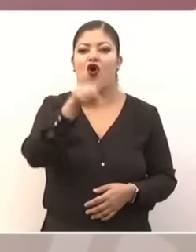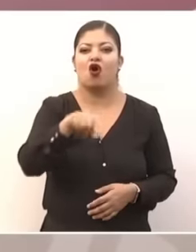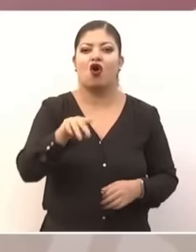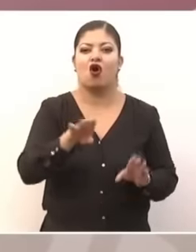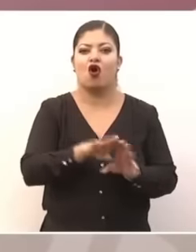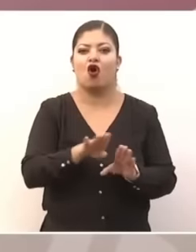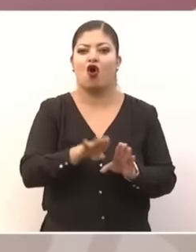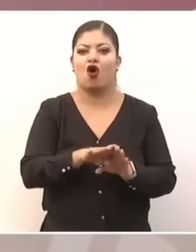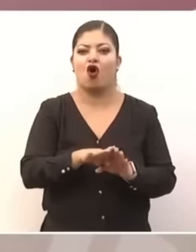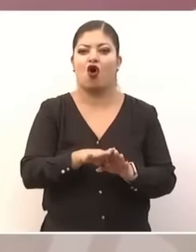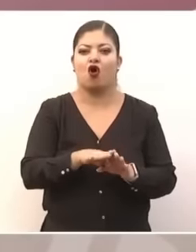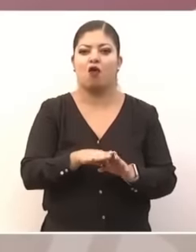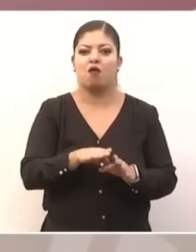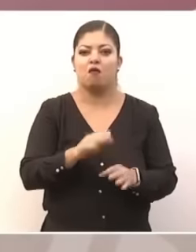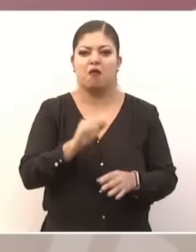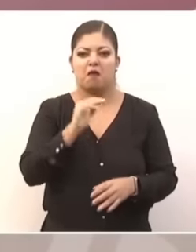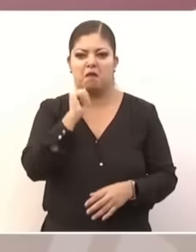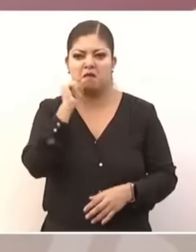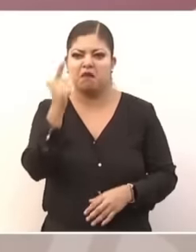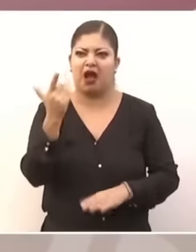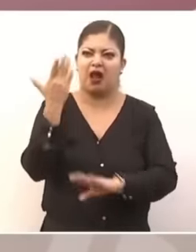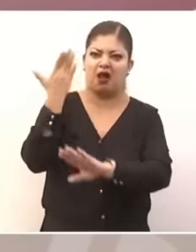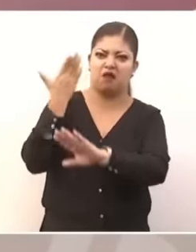intransigente, es decir,